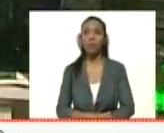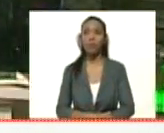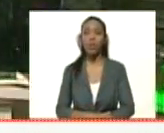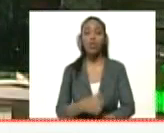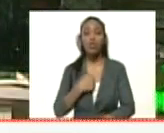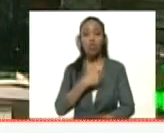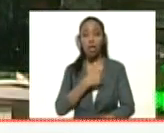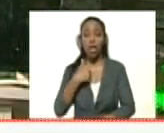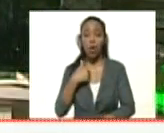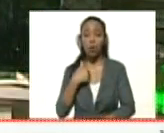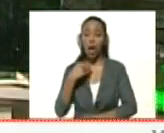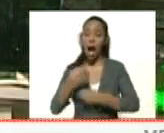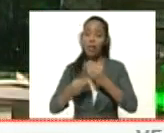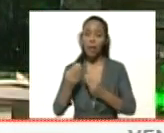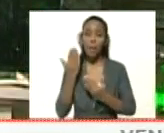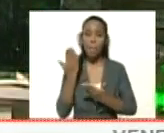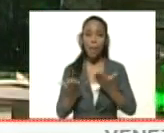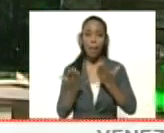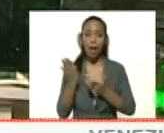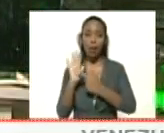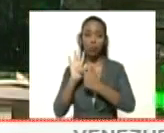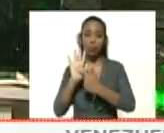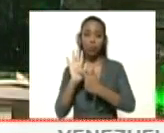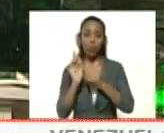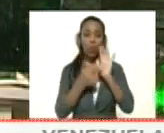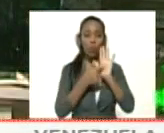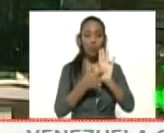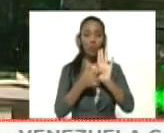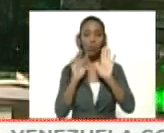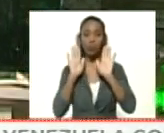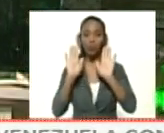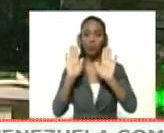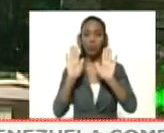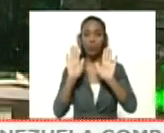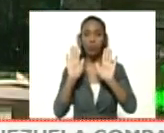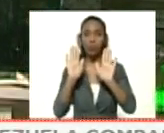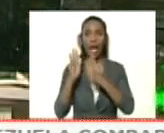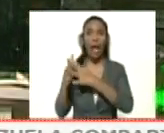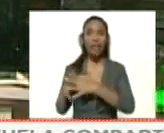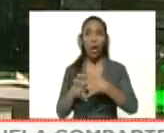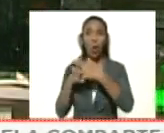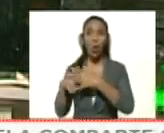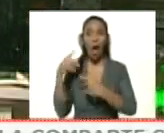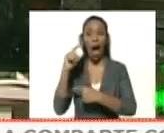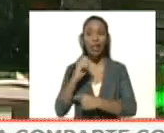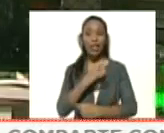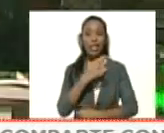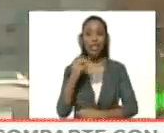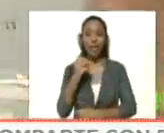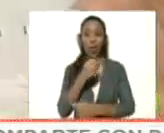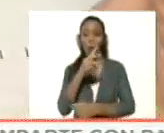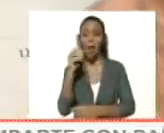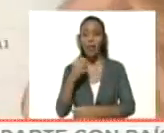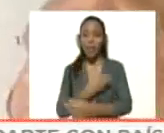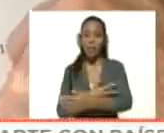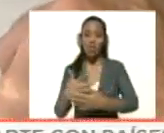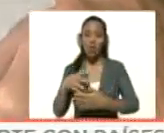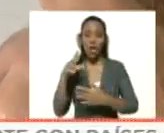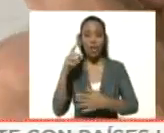Yo quiero hacer una comparación. Estados Unidos tiene aproximadamente 320 millones de habitantes, la curva